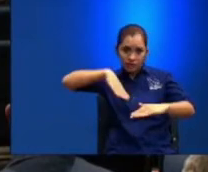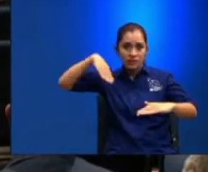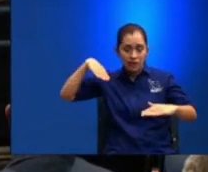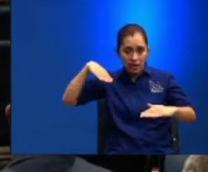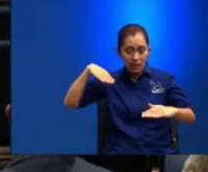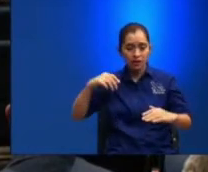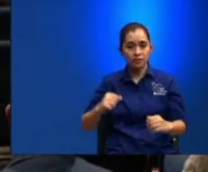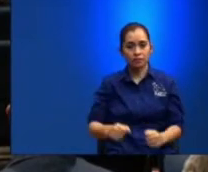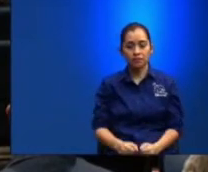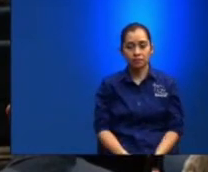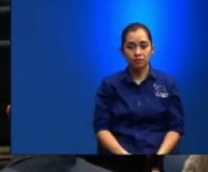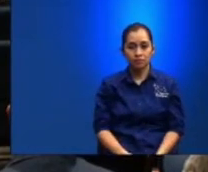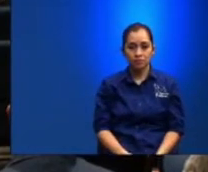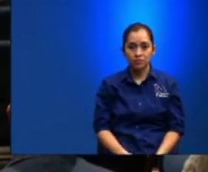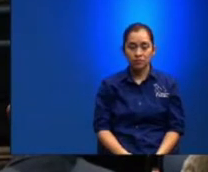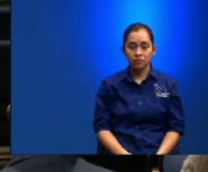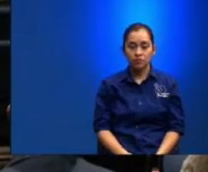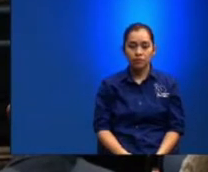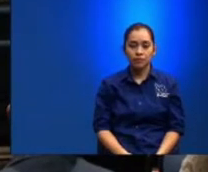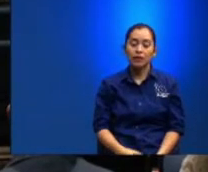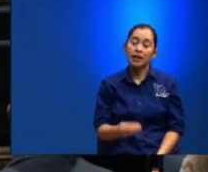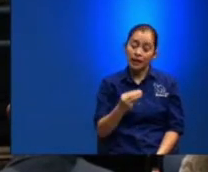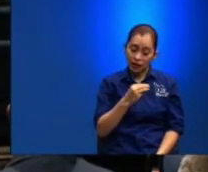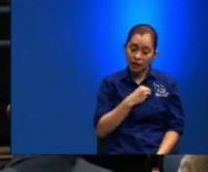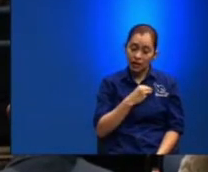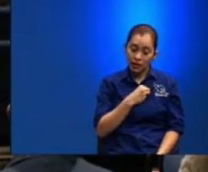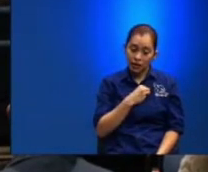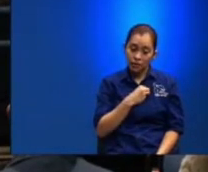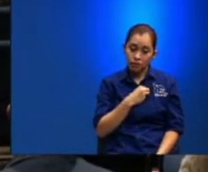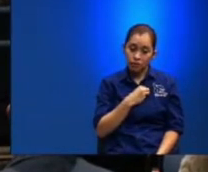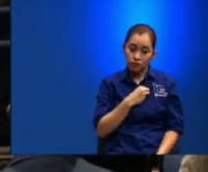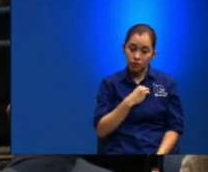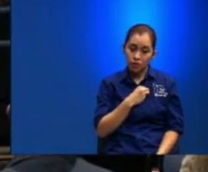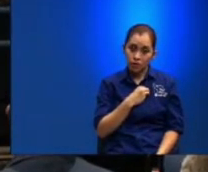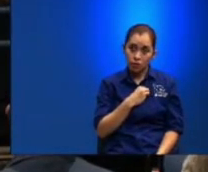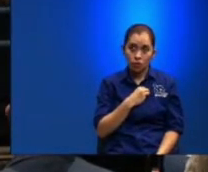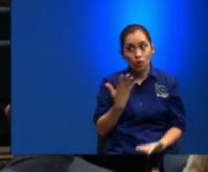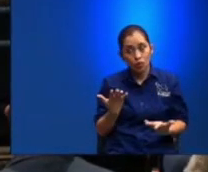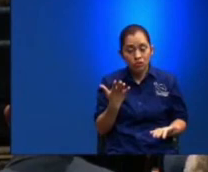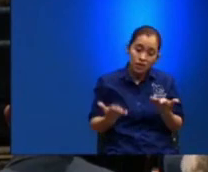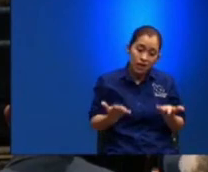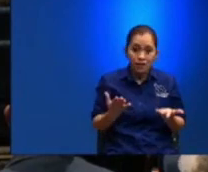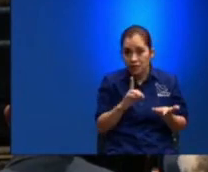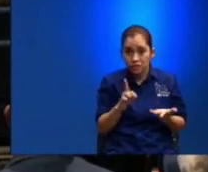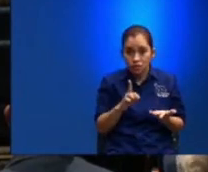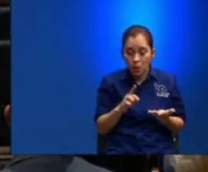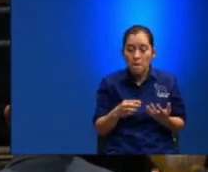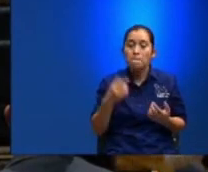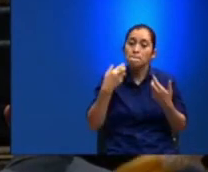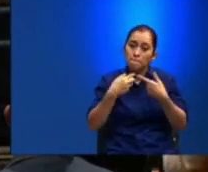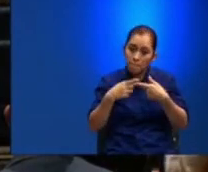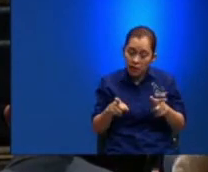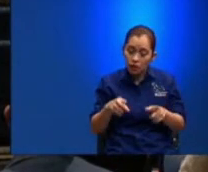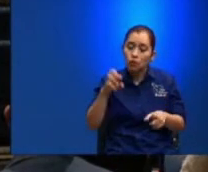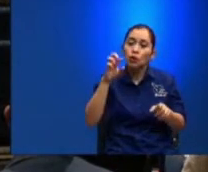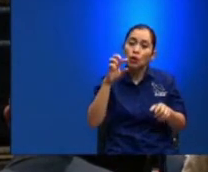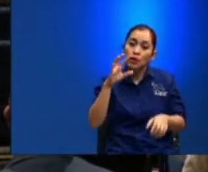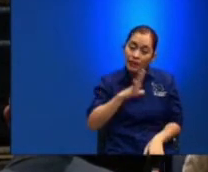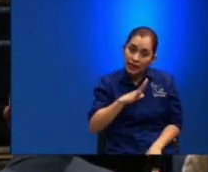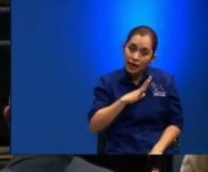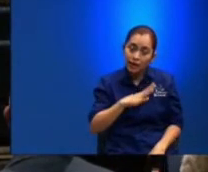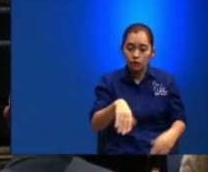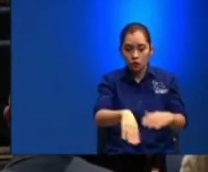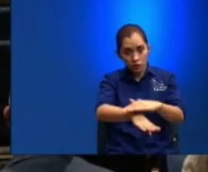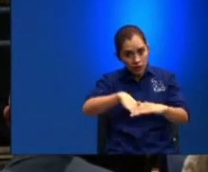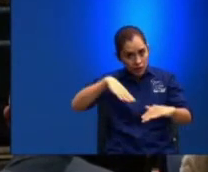querramos no querramos el tiempo se va aproximando y lo único que a nosotros nos toca es gritar de